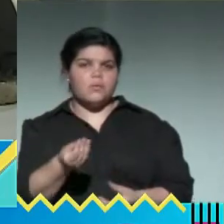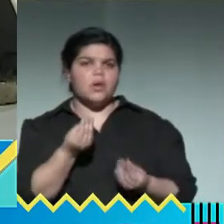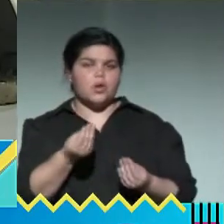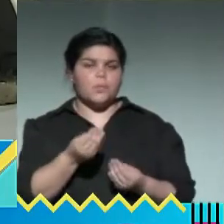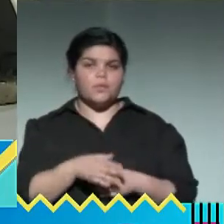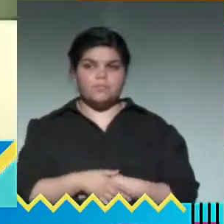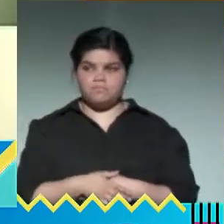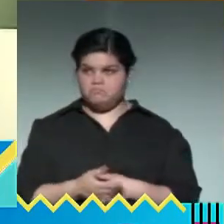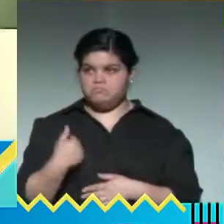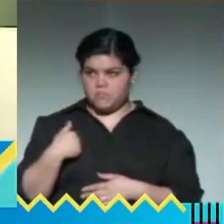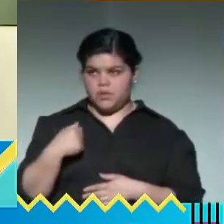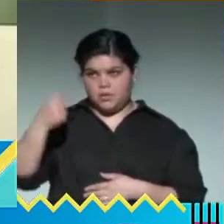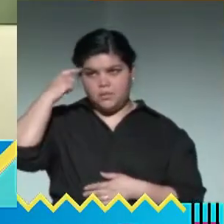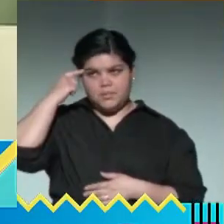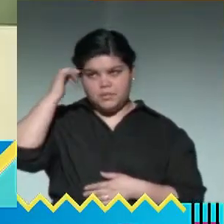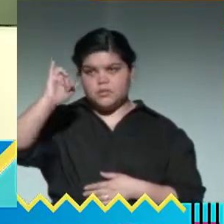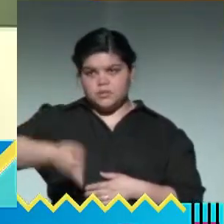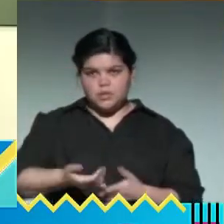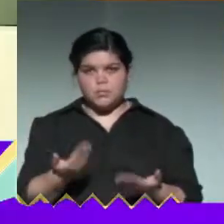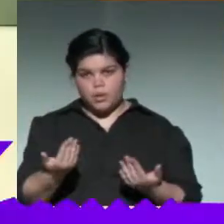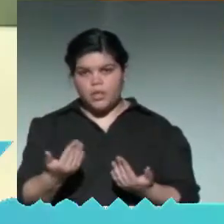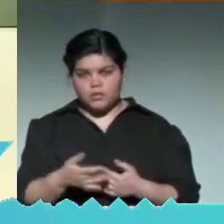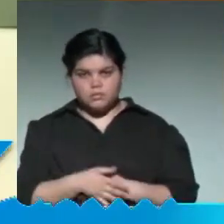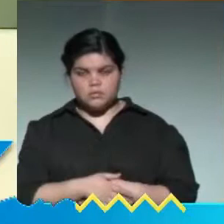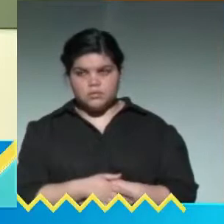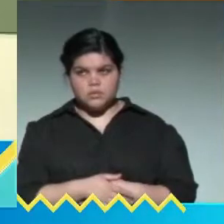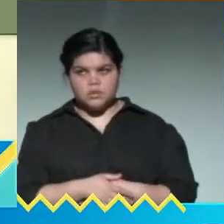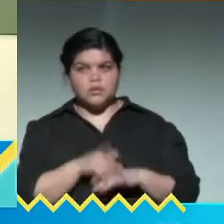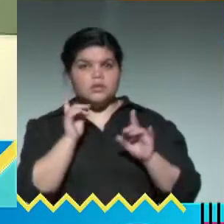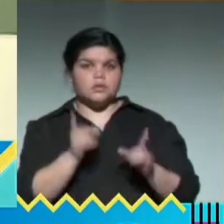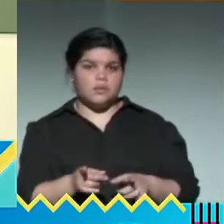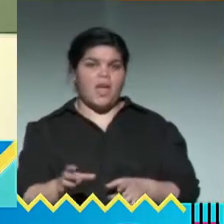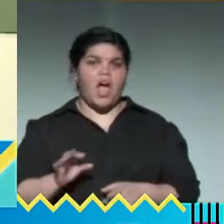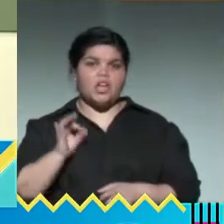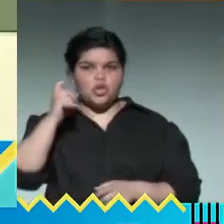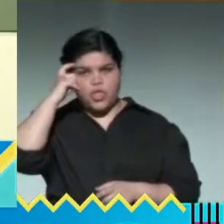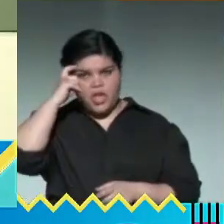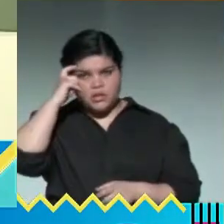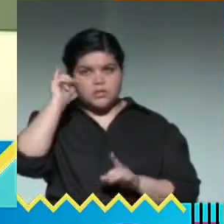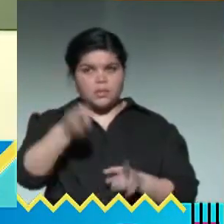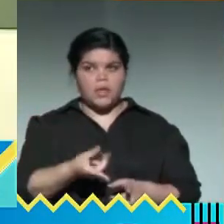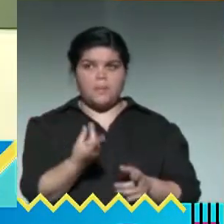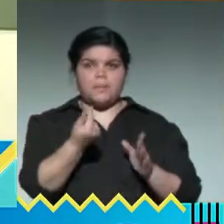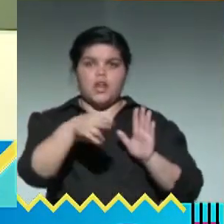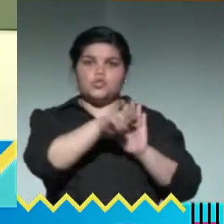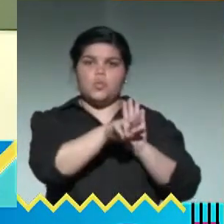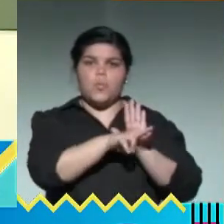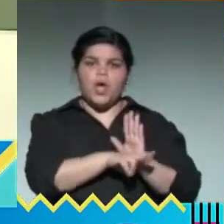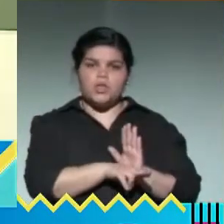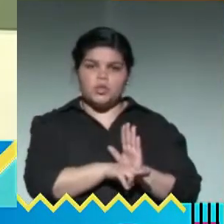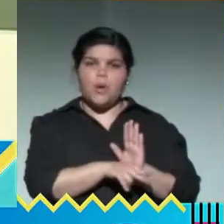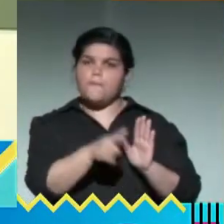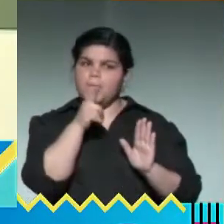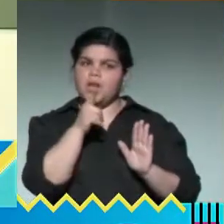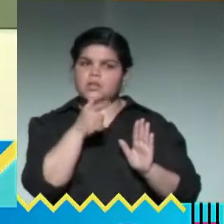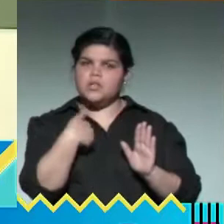que son posibles. También nos pasó durante los últimos 10 años que nos planteaban presupuestos que parecían